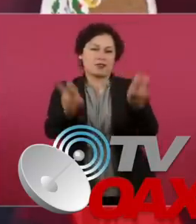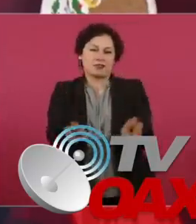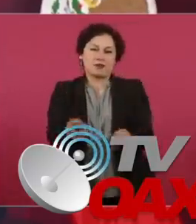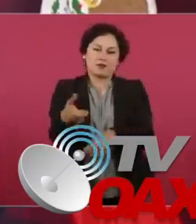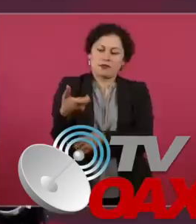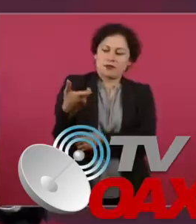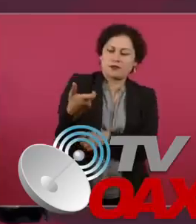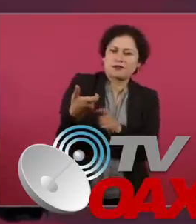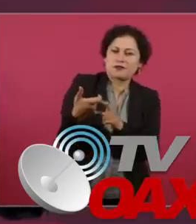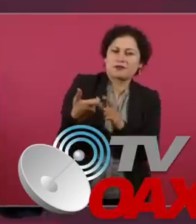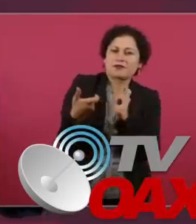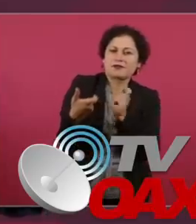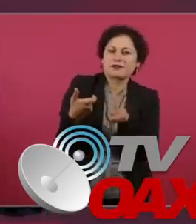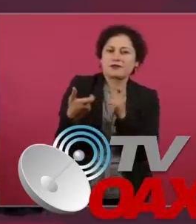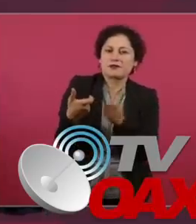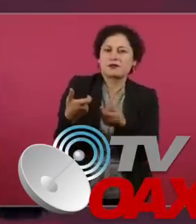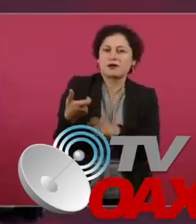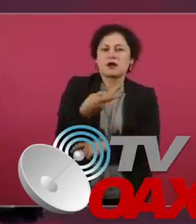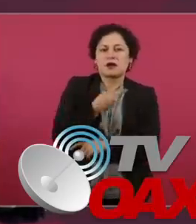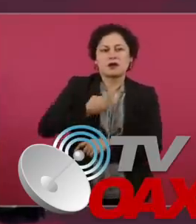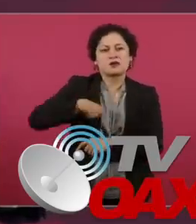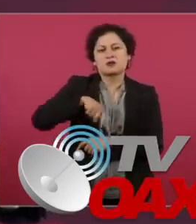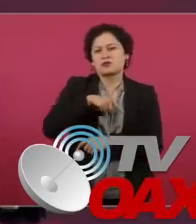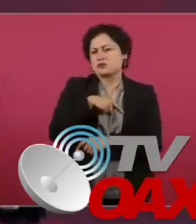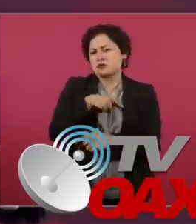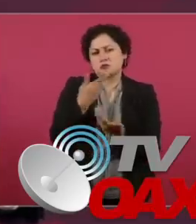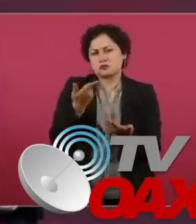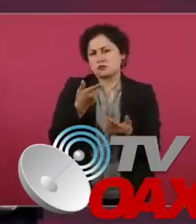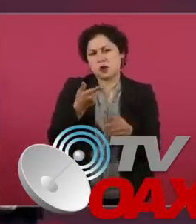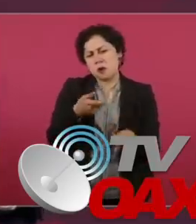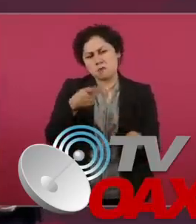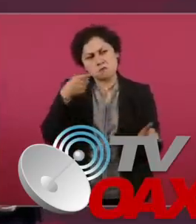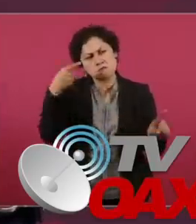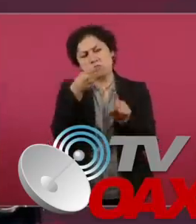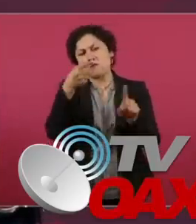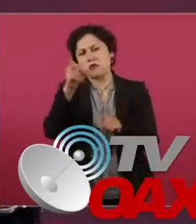a seguir guiándonos por el dólar.